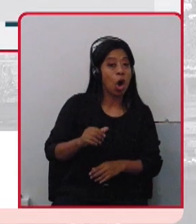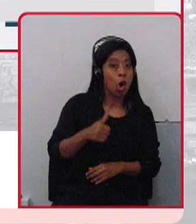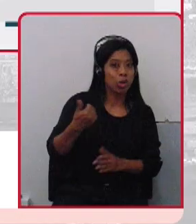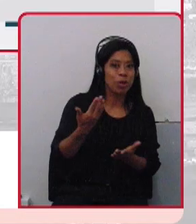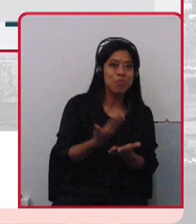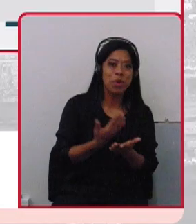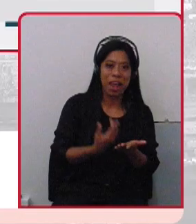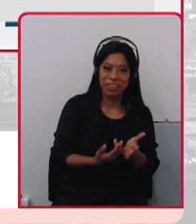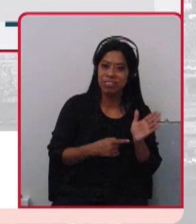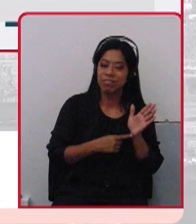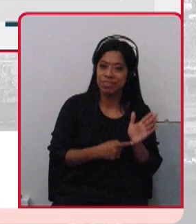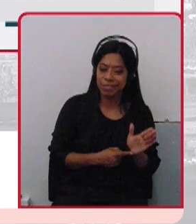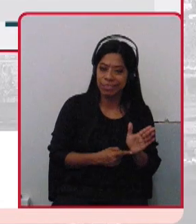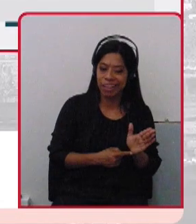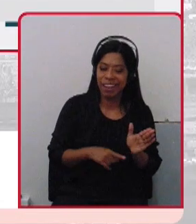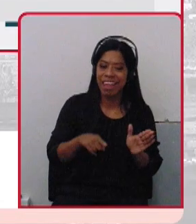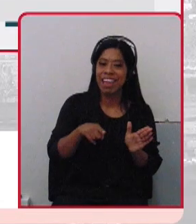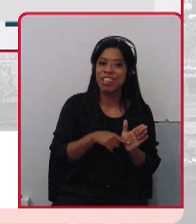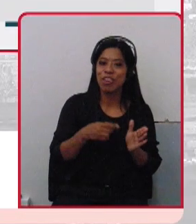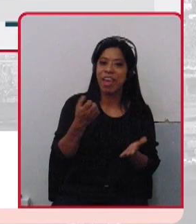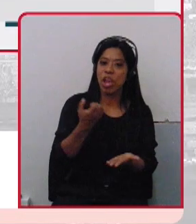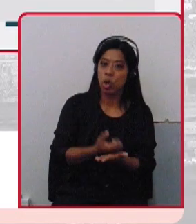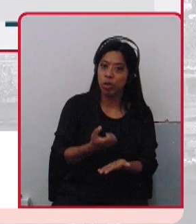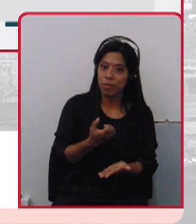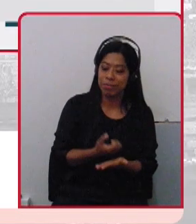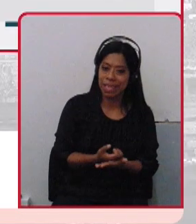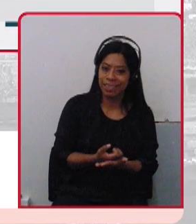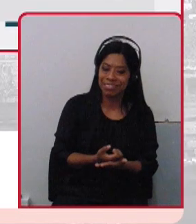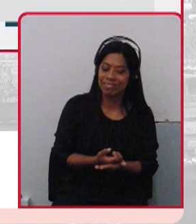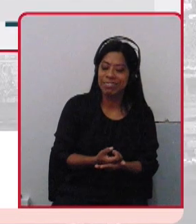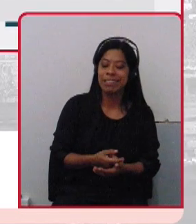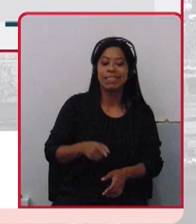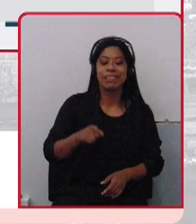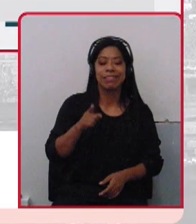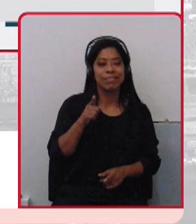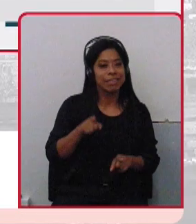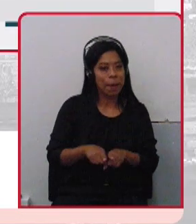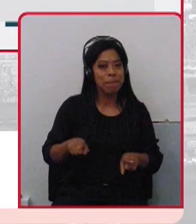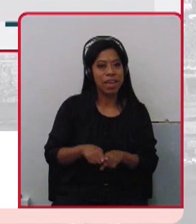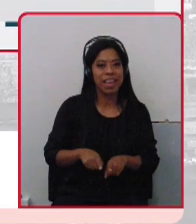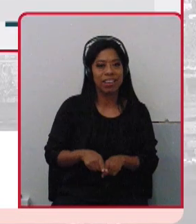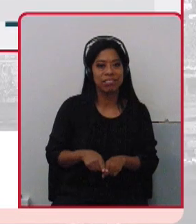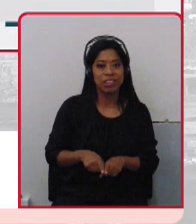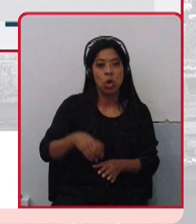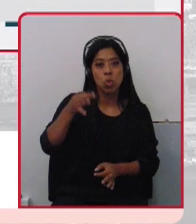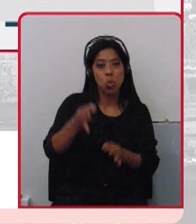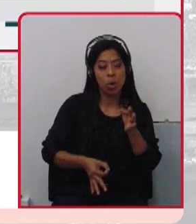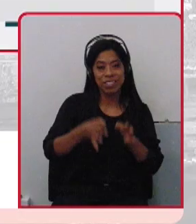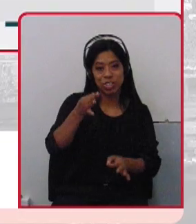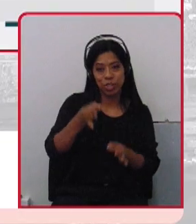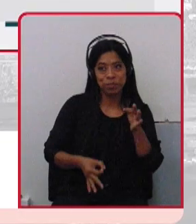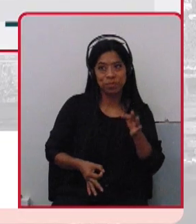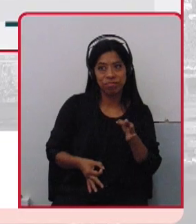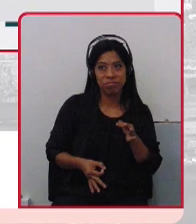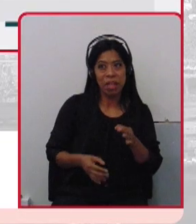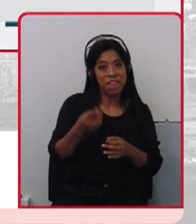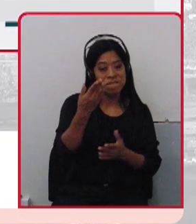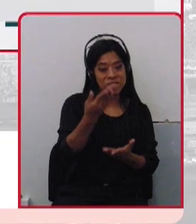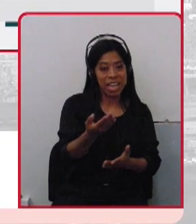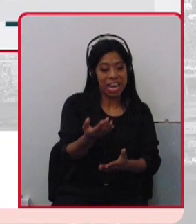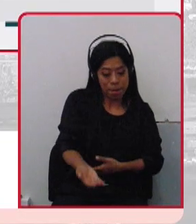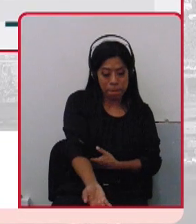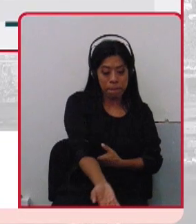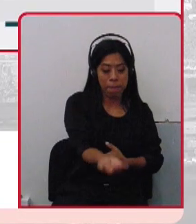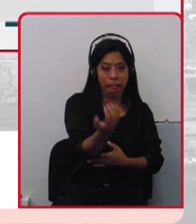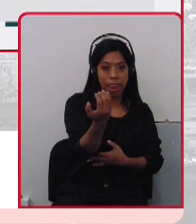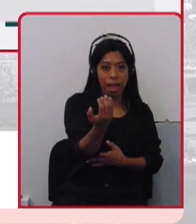un aspecto económico, se determinó un lucro cesante. Como vemos ahí, vemos la pala y el